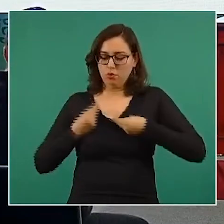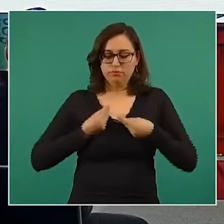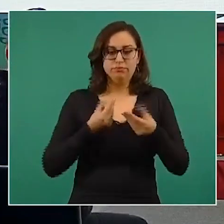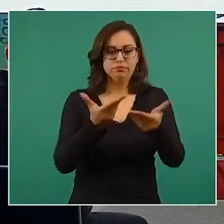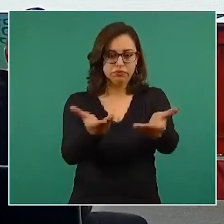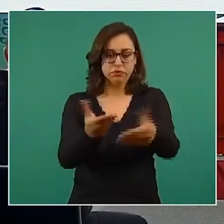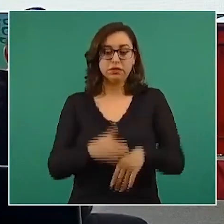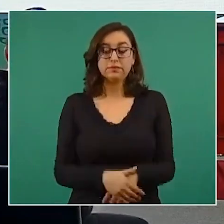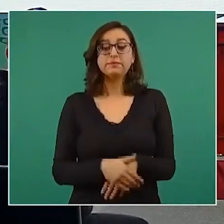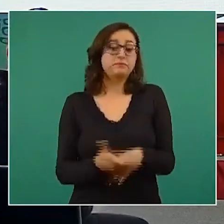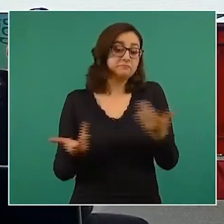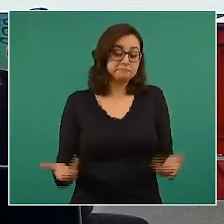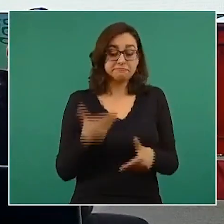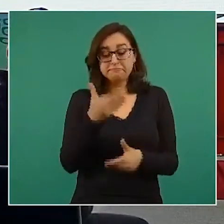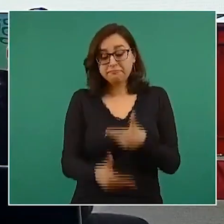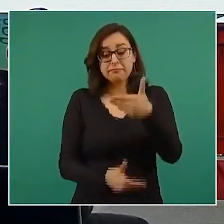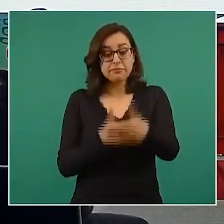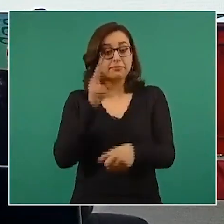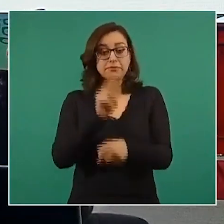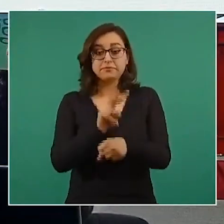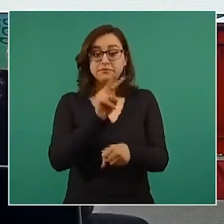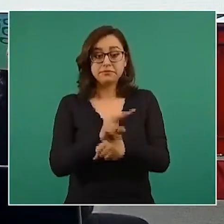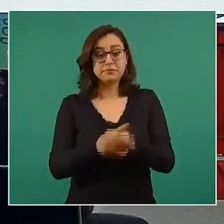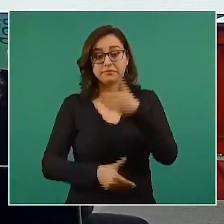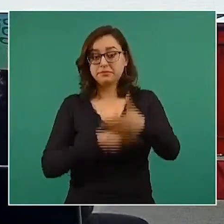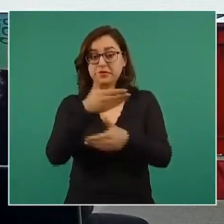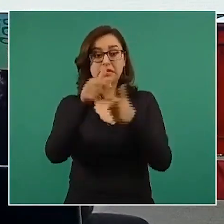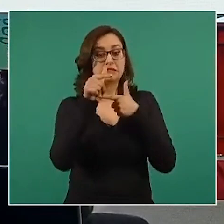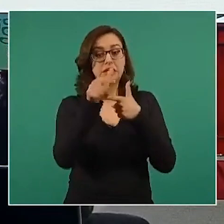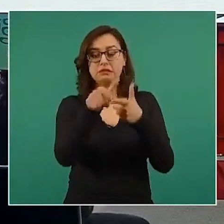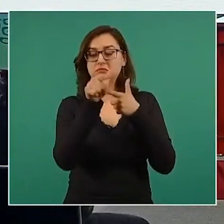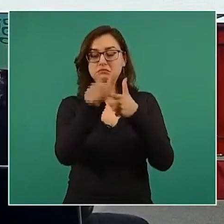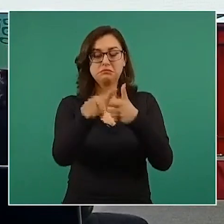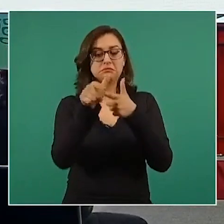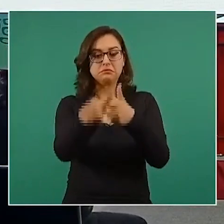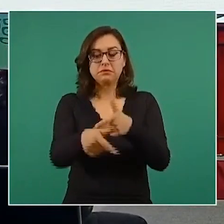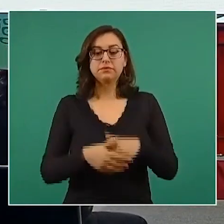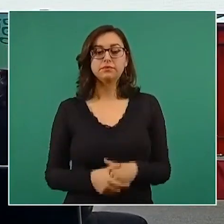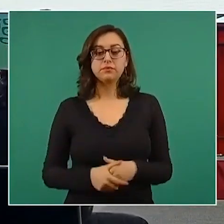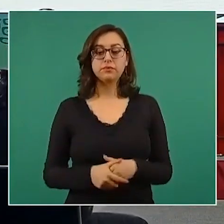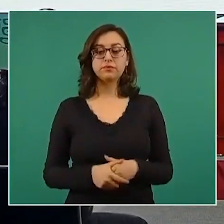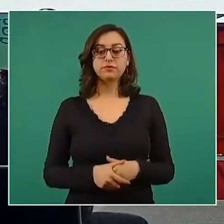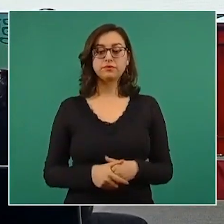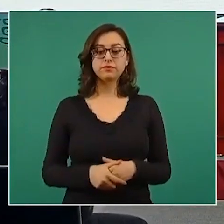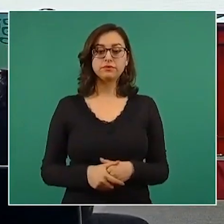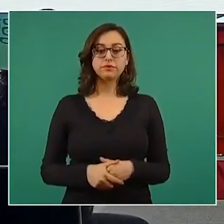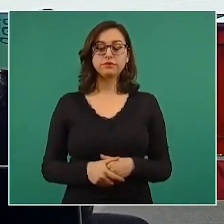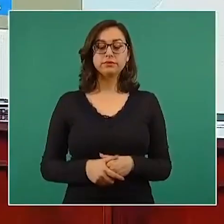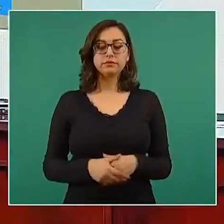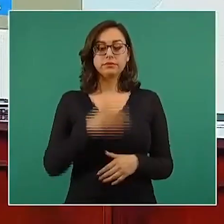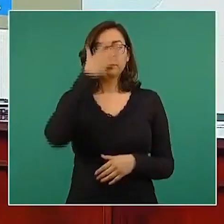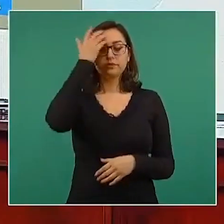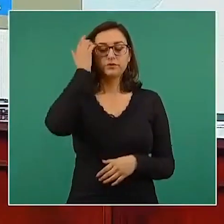evolución, que continuará hasta que se cumplan las condiciones ya mencionadas. Lo último de esto es cómo esto es una